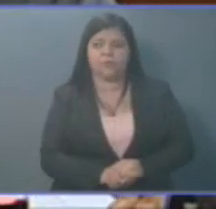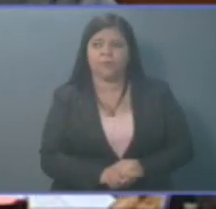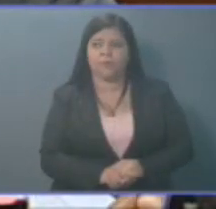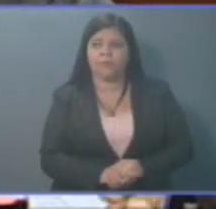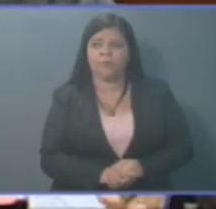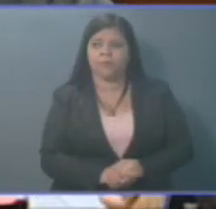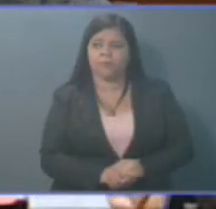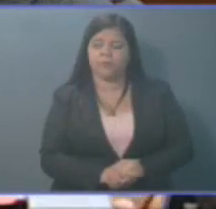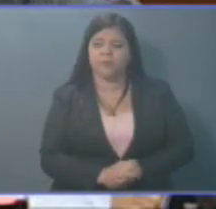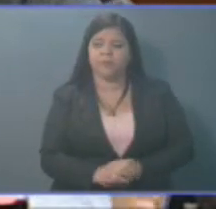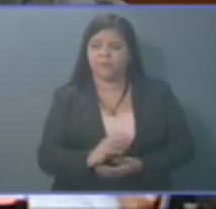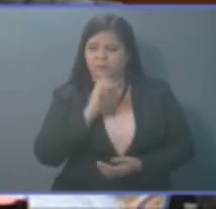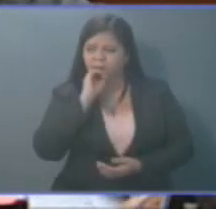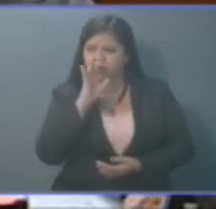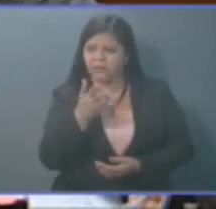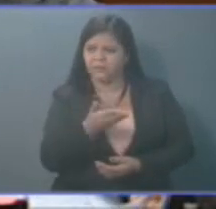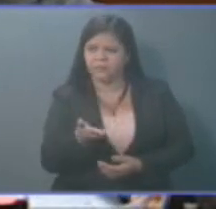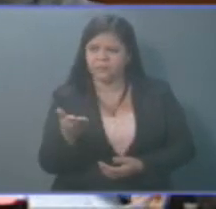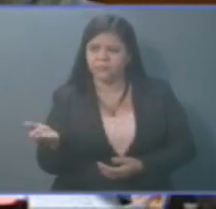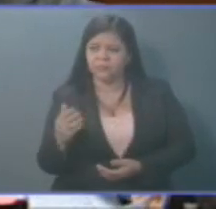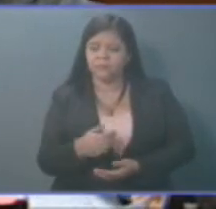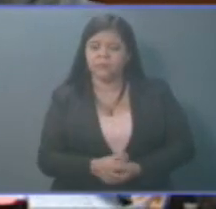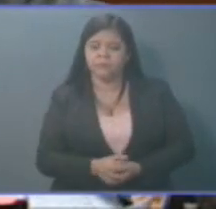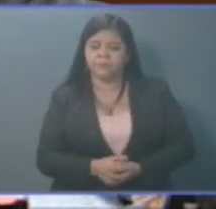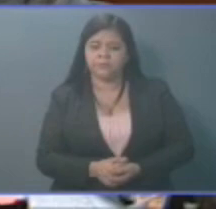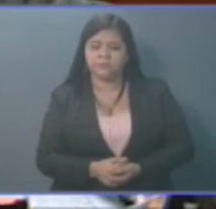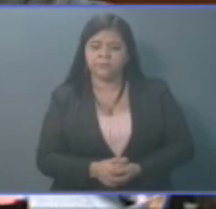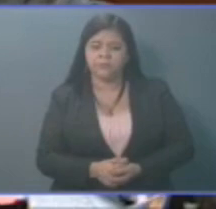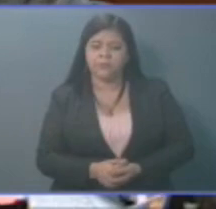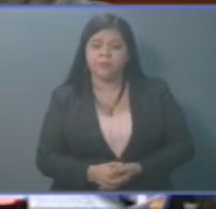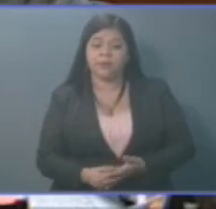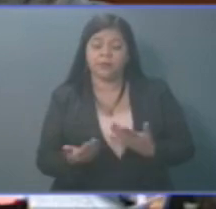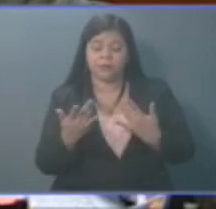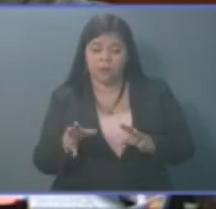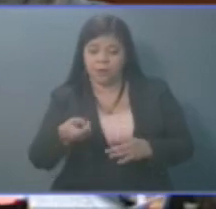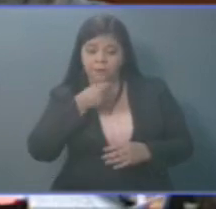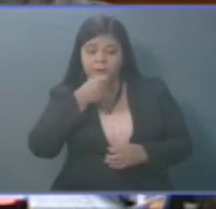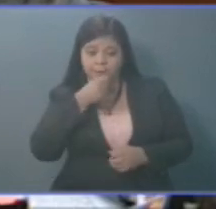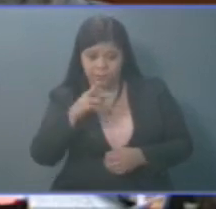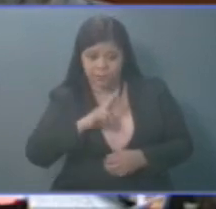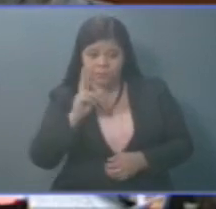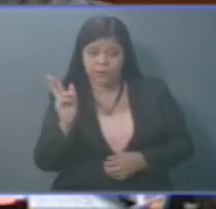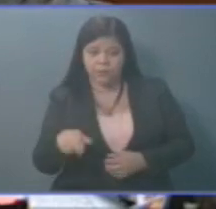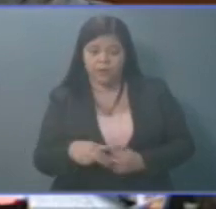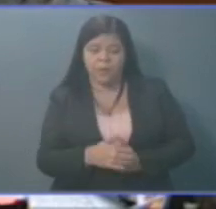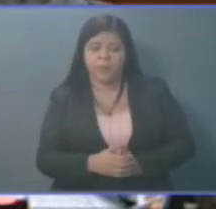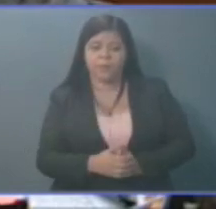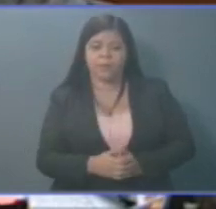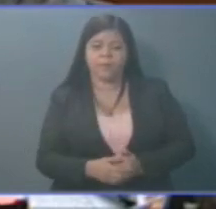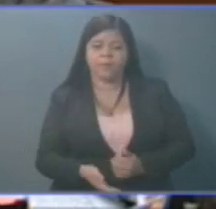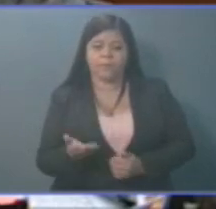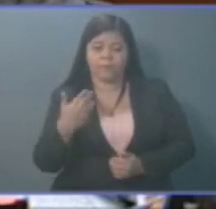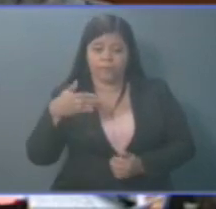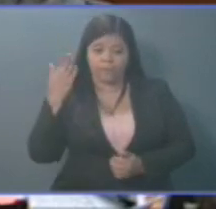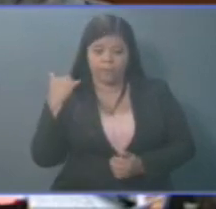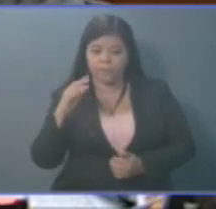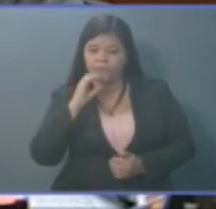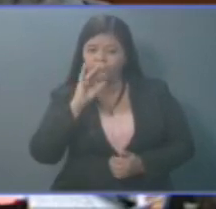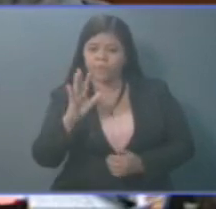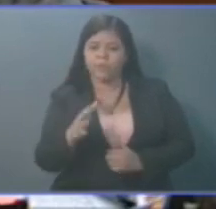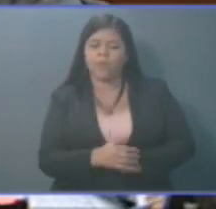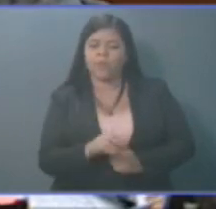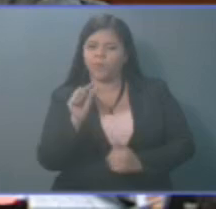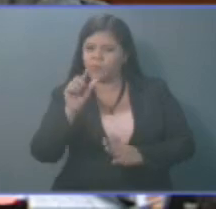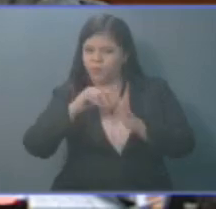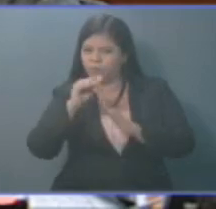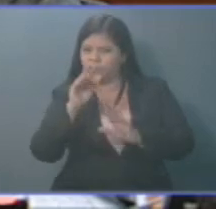Para desmentir muchas cosas que aquí se dicen. Dar un dato cierto. Allá en aquel momento habían un poco más